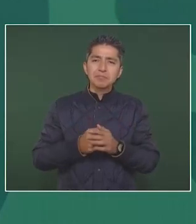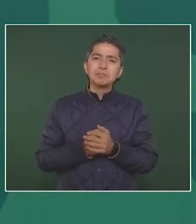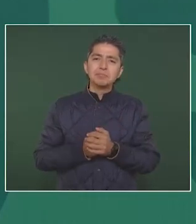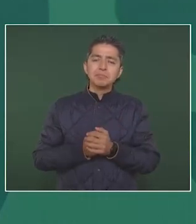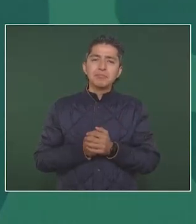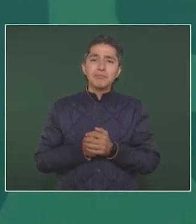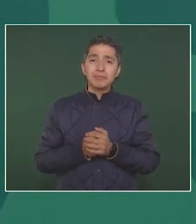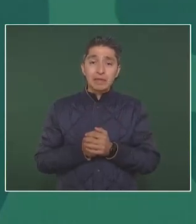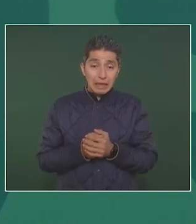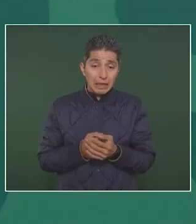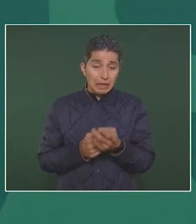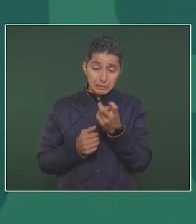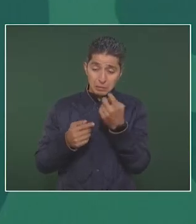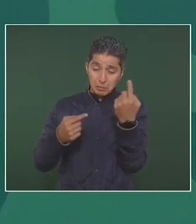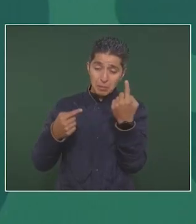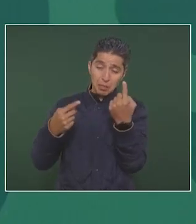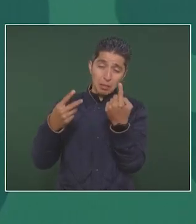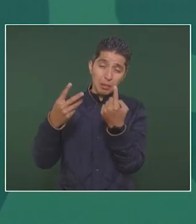y eso es